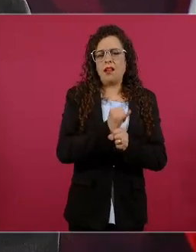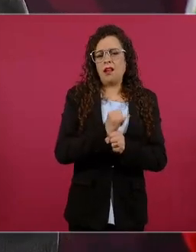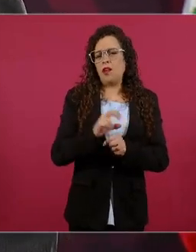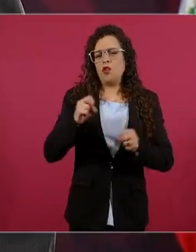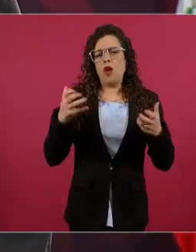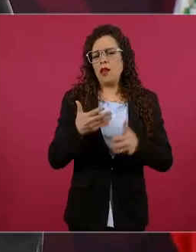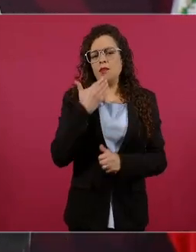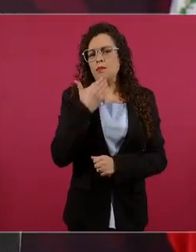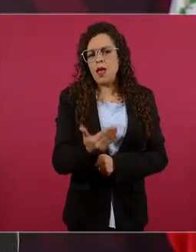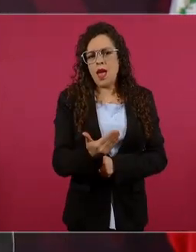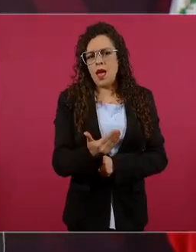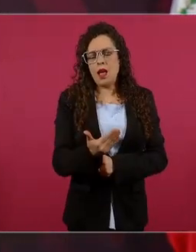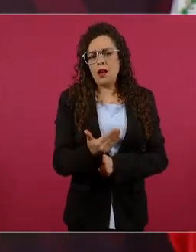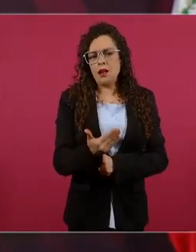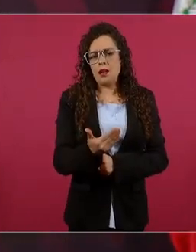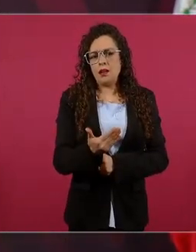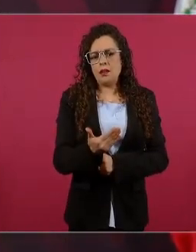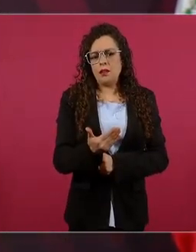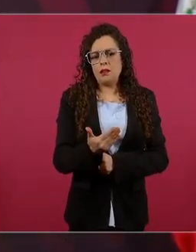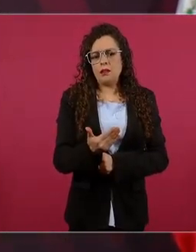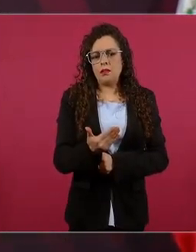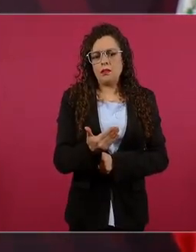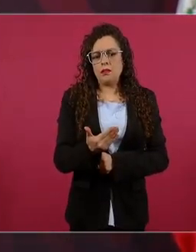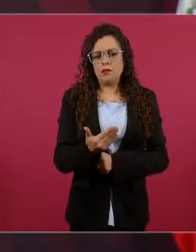cuando le dieron libertad